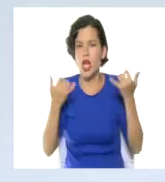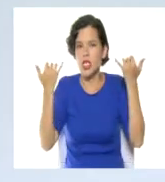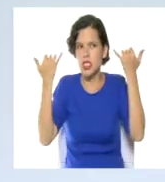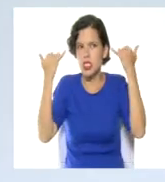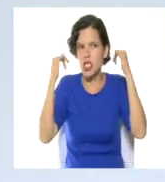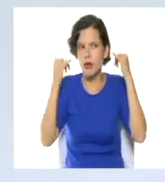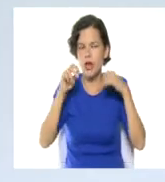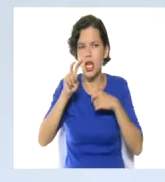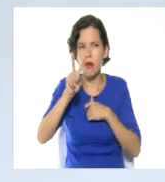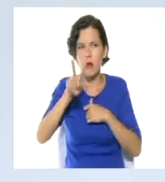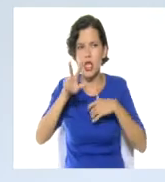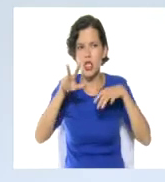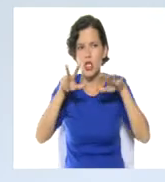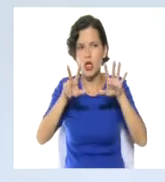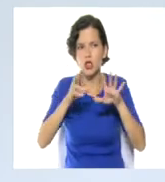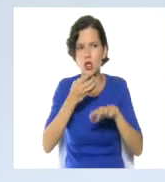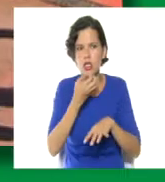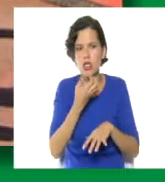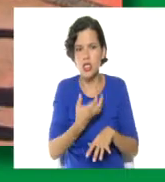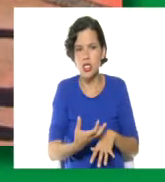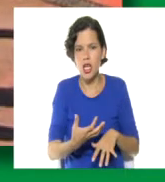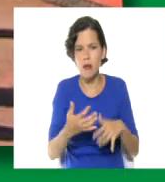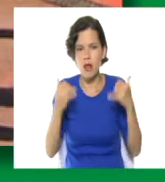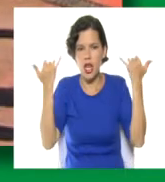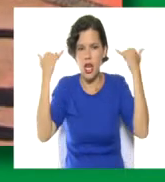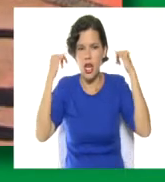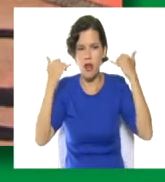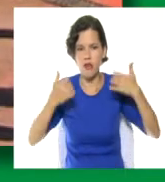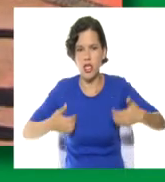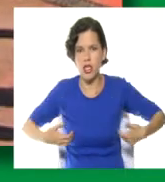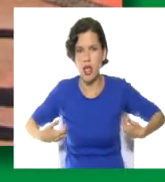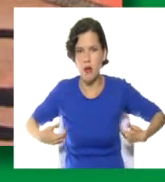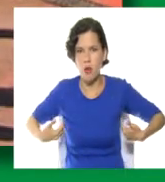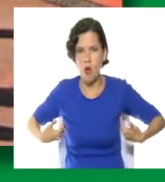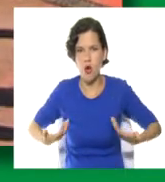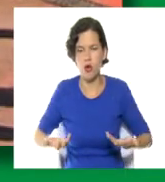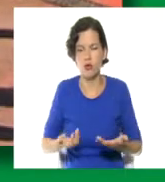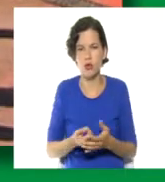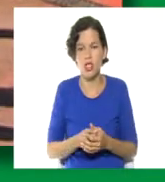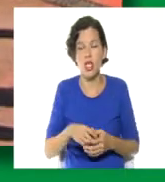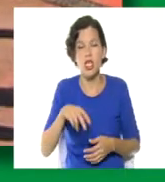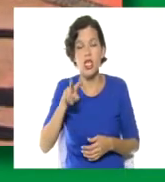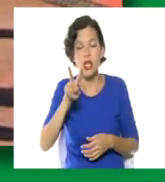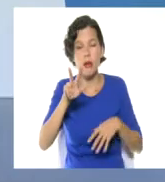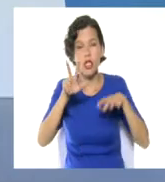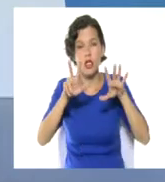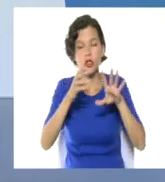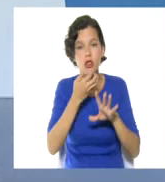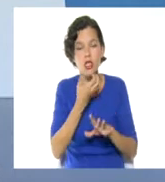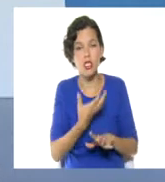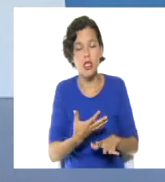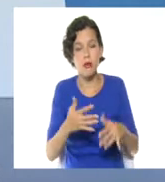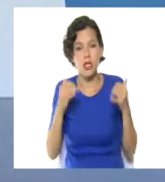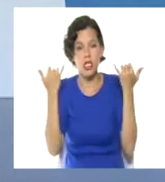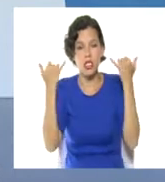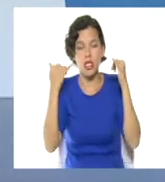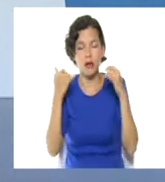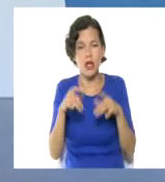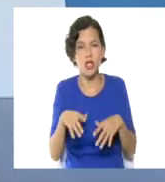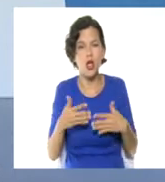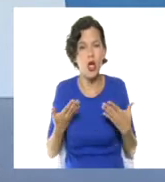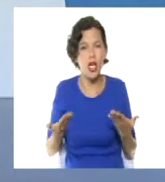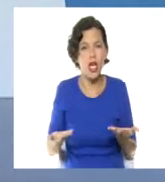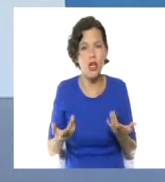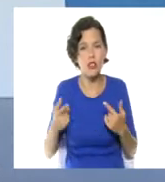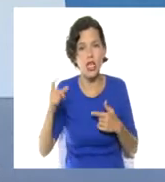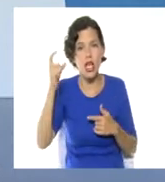el 28 de diciembre la fiesta del mono. Y justamente también el 28 de diciembre, conmemorando lo que es